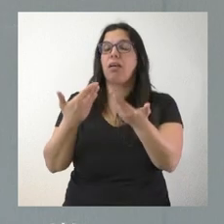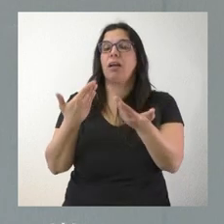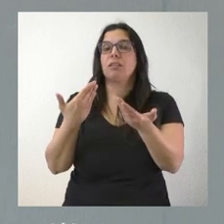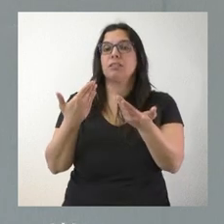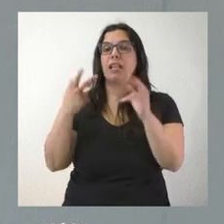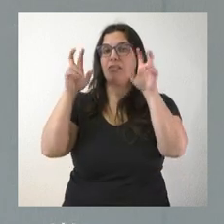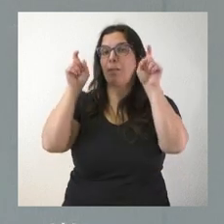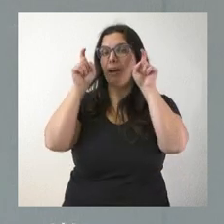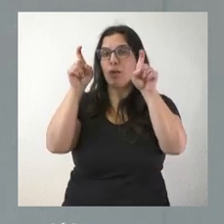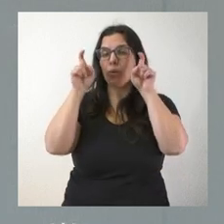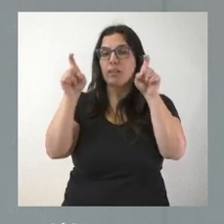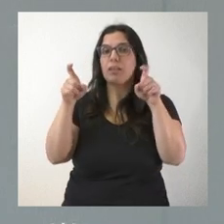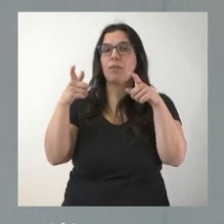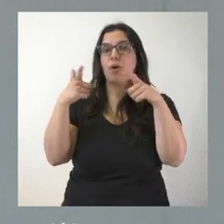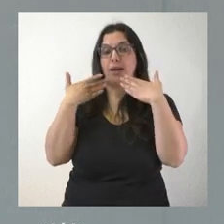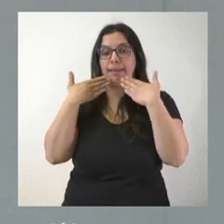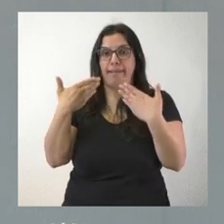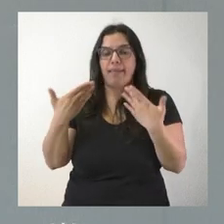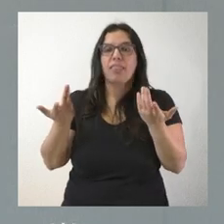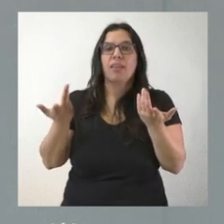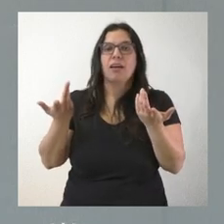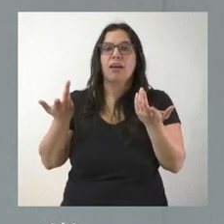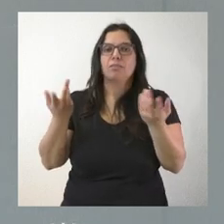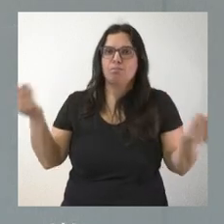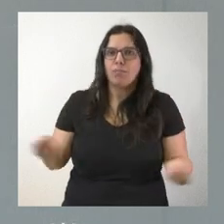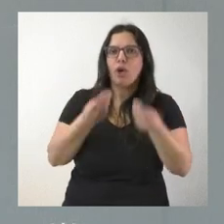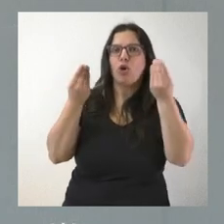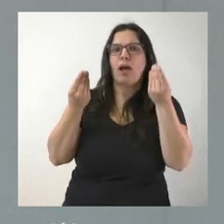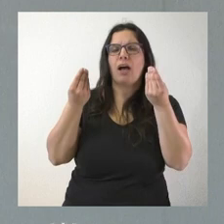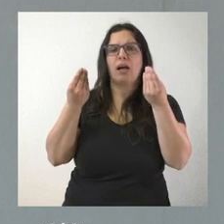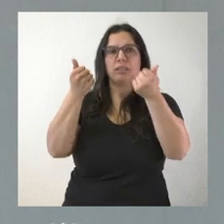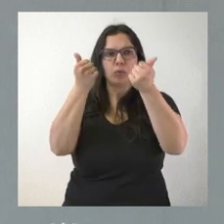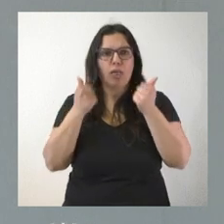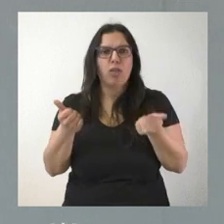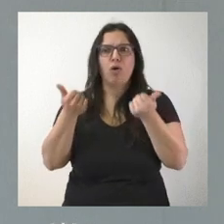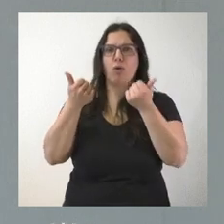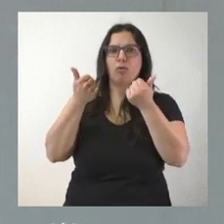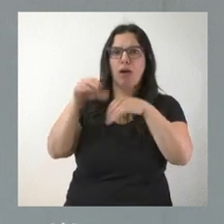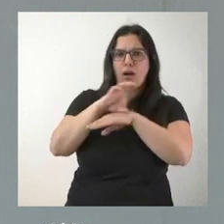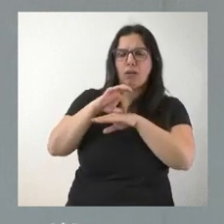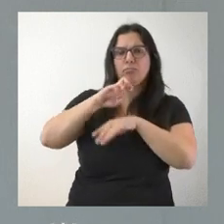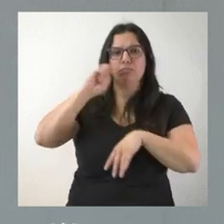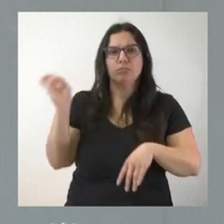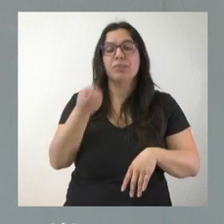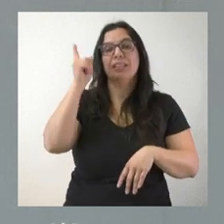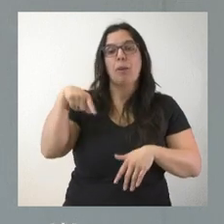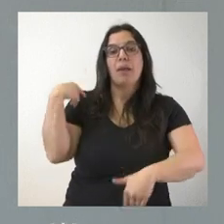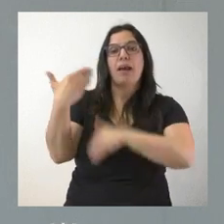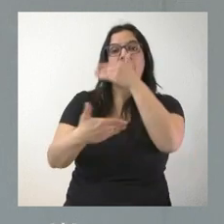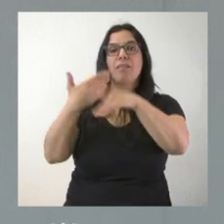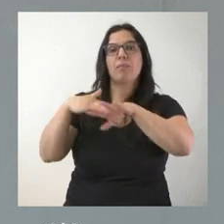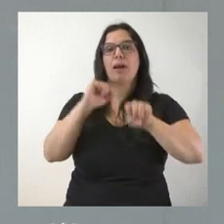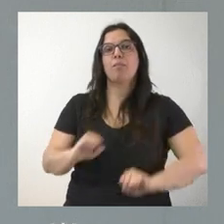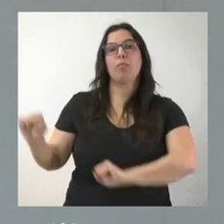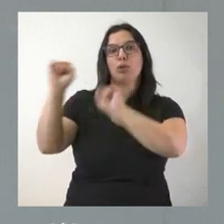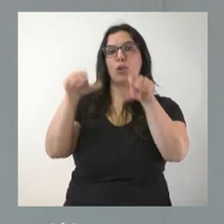Educación mediante nuevas mejoras en titulaciones académicas y los avances en materia de protección social